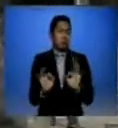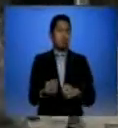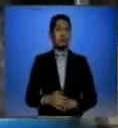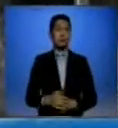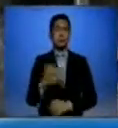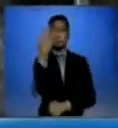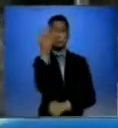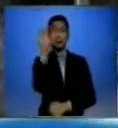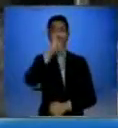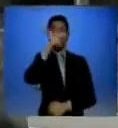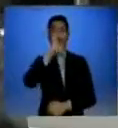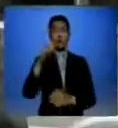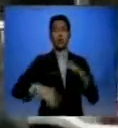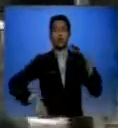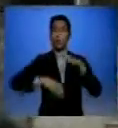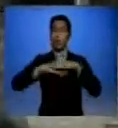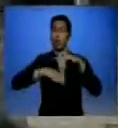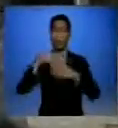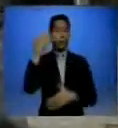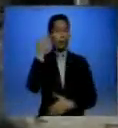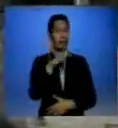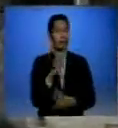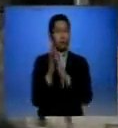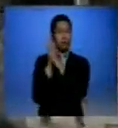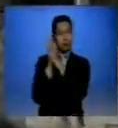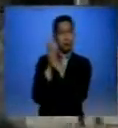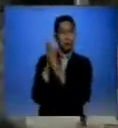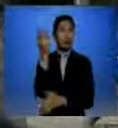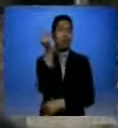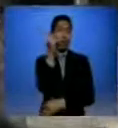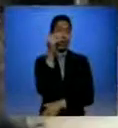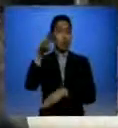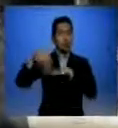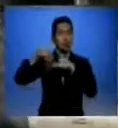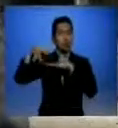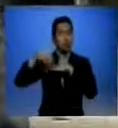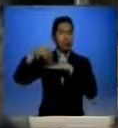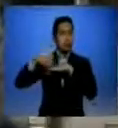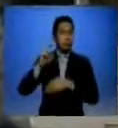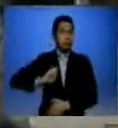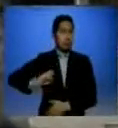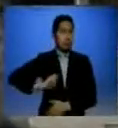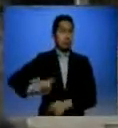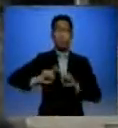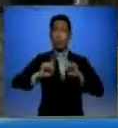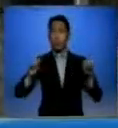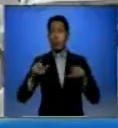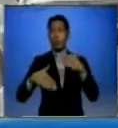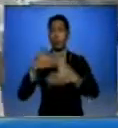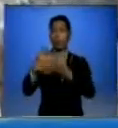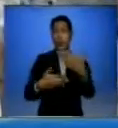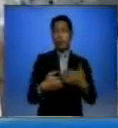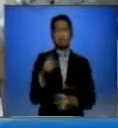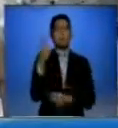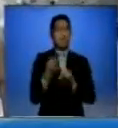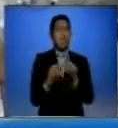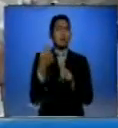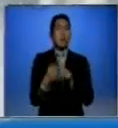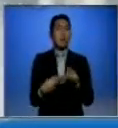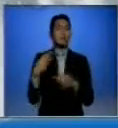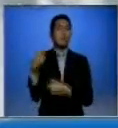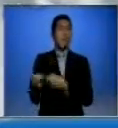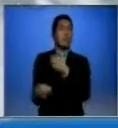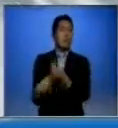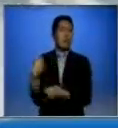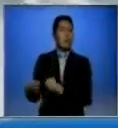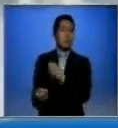15 de enero es la fecha tope para solicitar la acumulación de décimos. De lo contrario, estos se mensualizarán. Quienes recibían